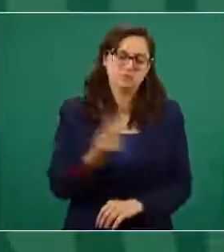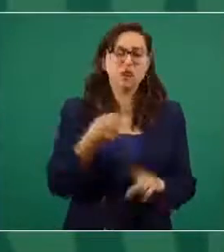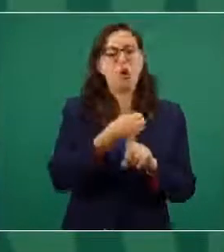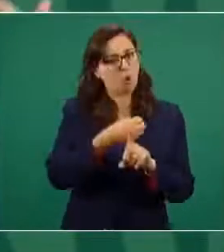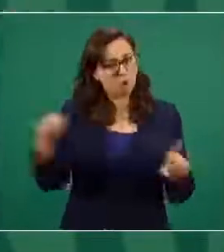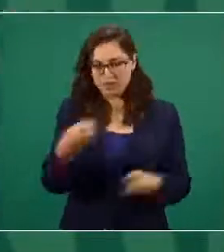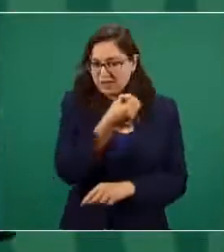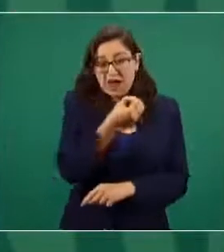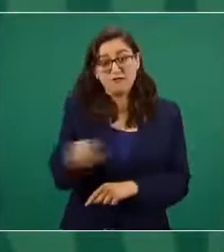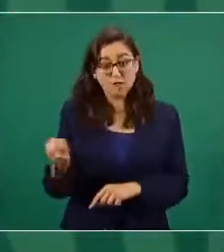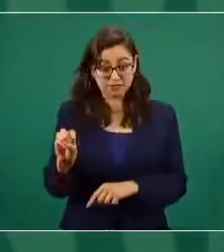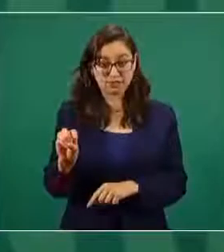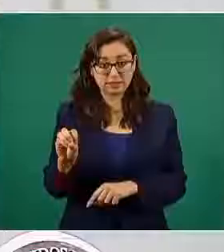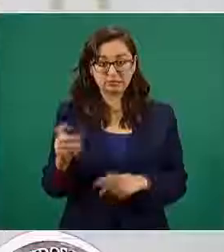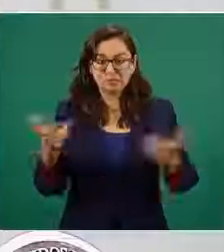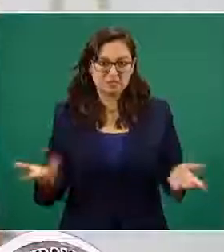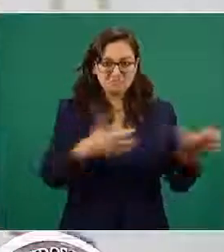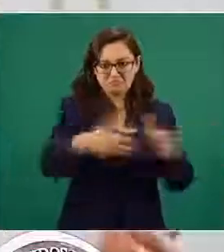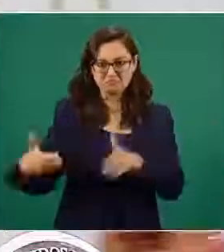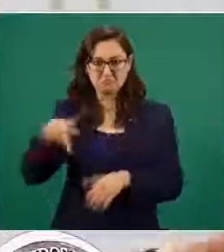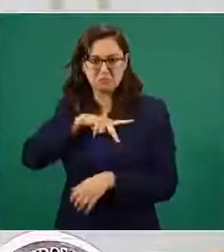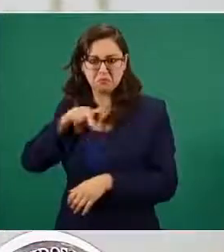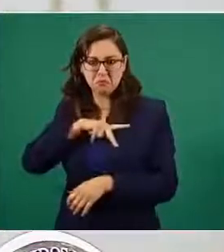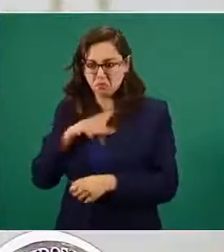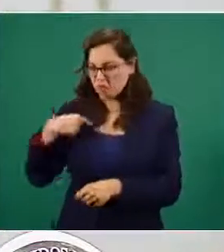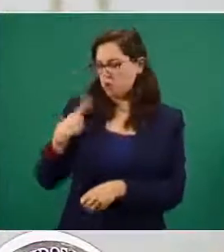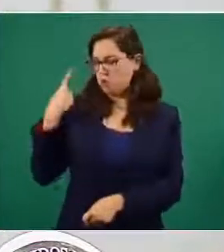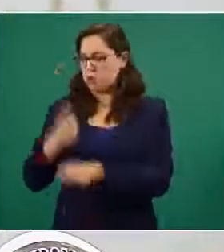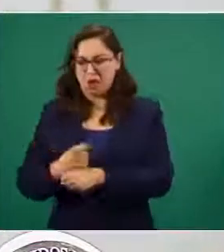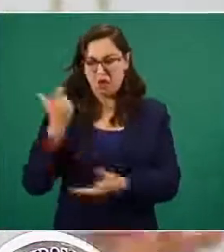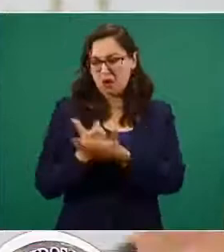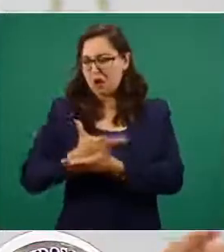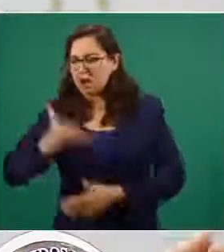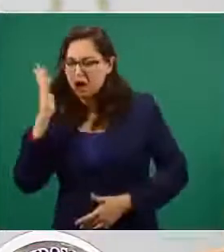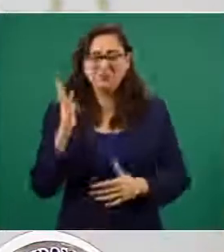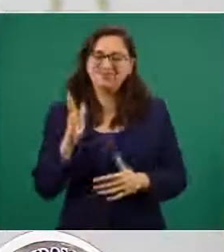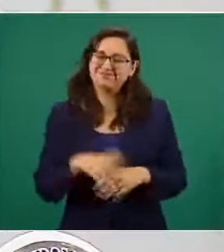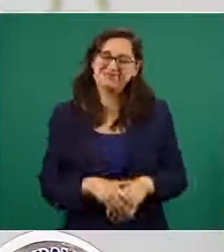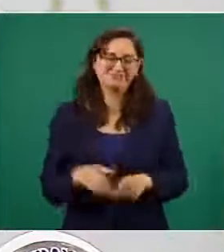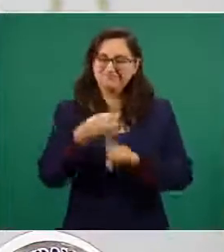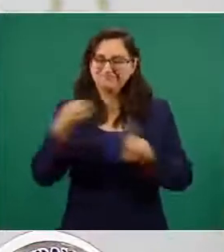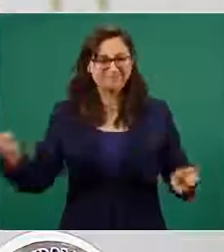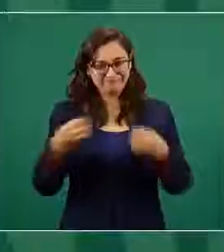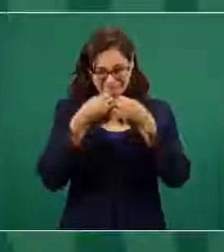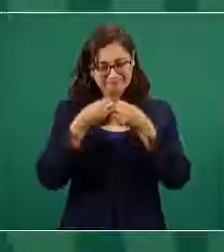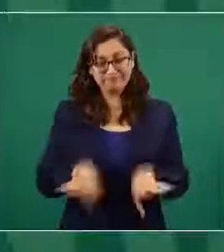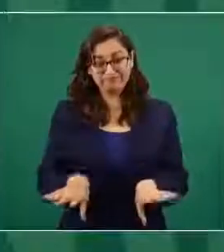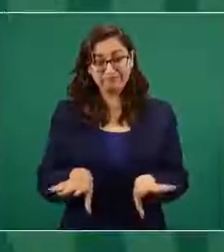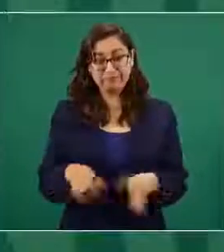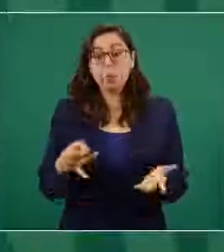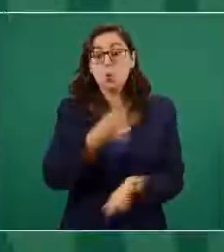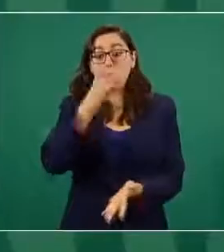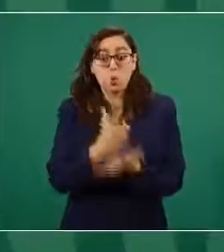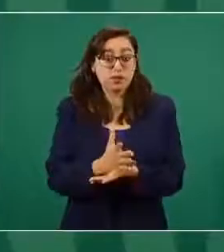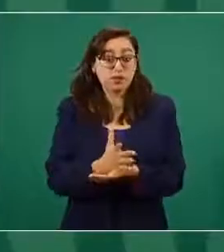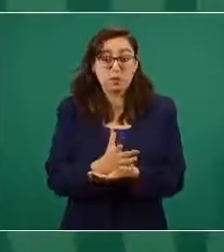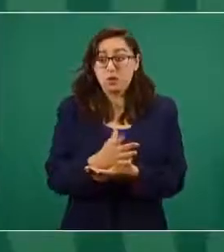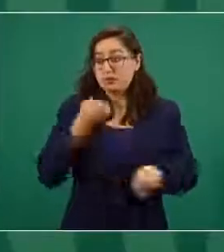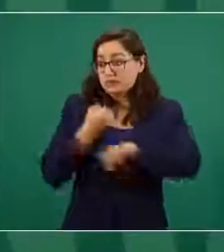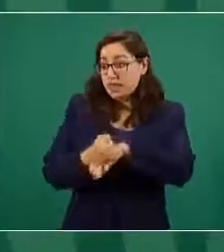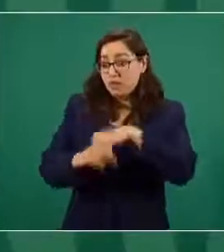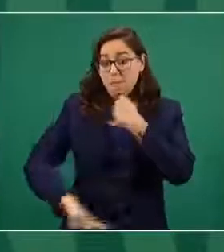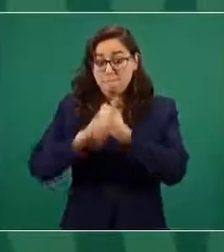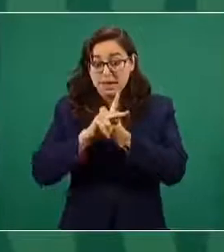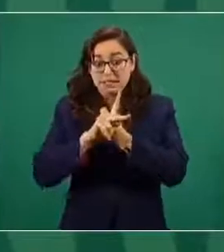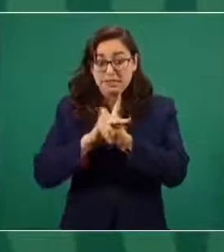ordenadamente. Si es sujeto de acaparamiento o de especulación, se pierde eso. Eso no solamente en la dimensión local o en un país, sino en la